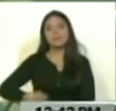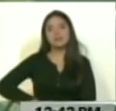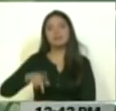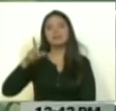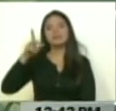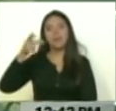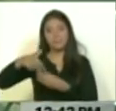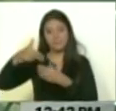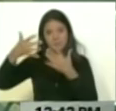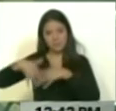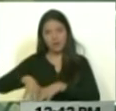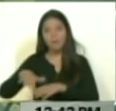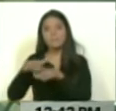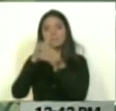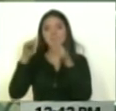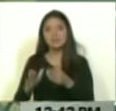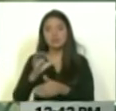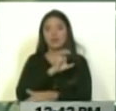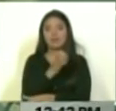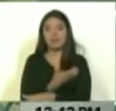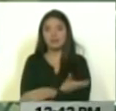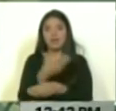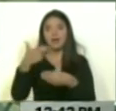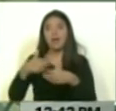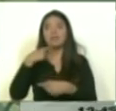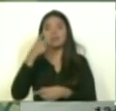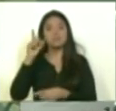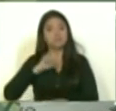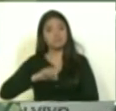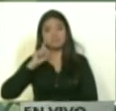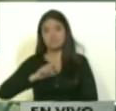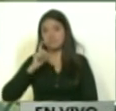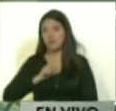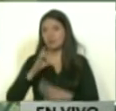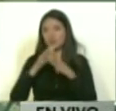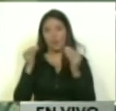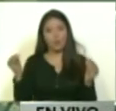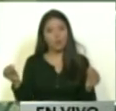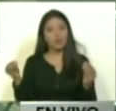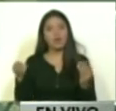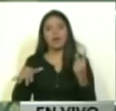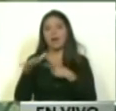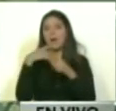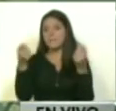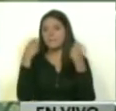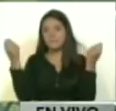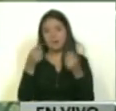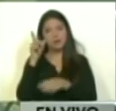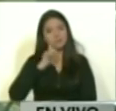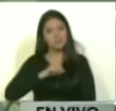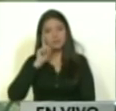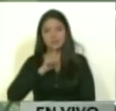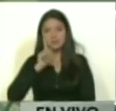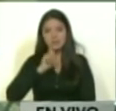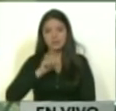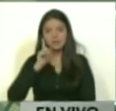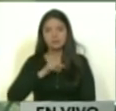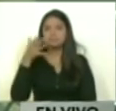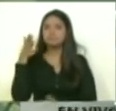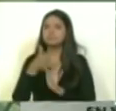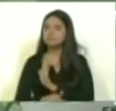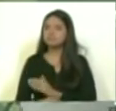Pino, ministro de Energía, a desmentir todas estas campañas de falsedades. Resulta